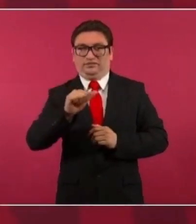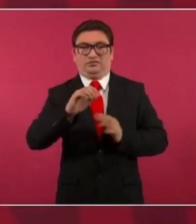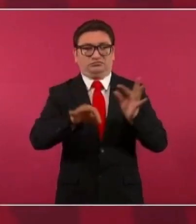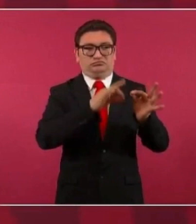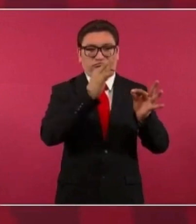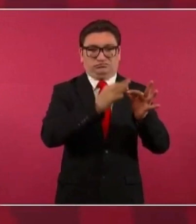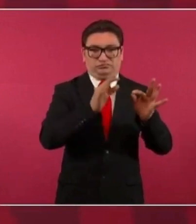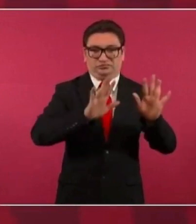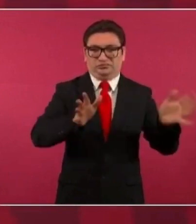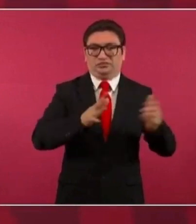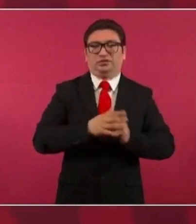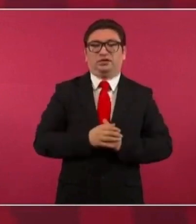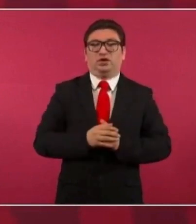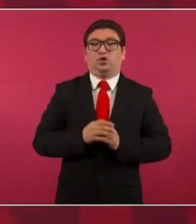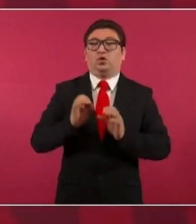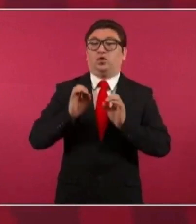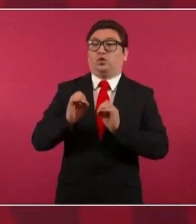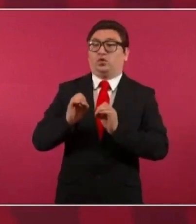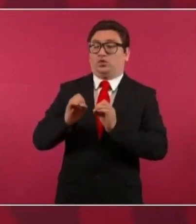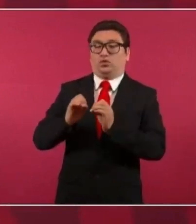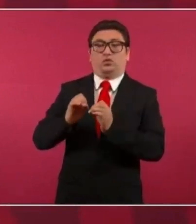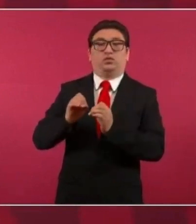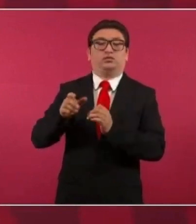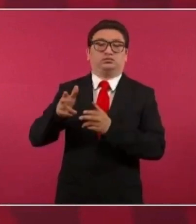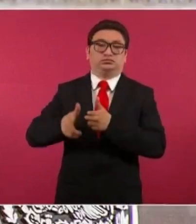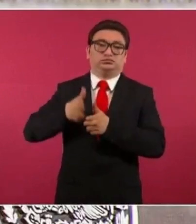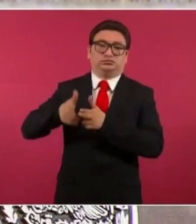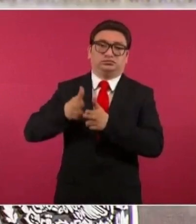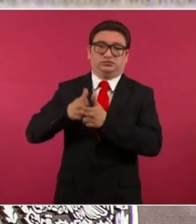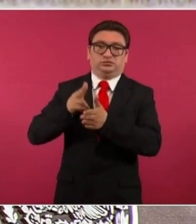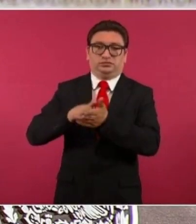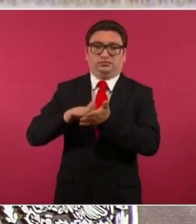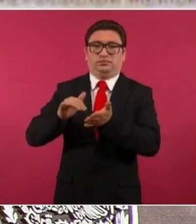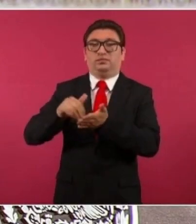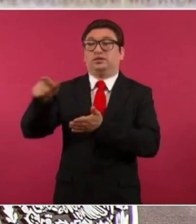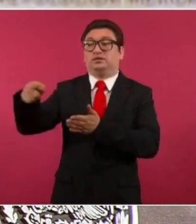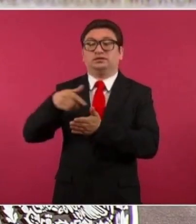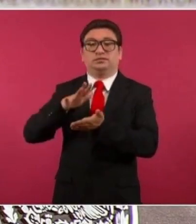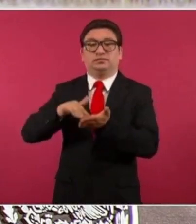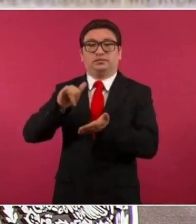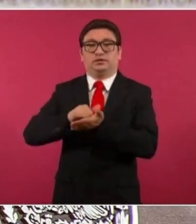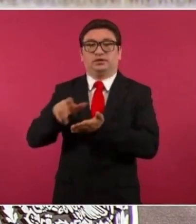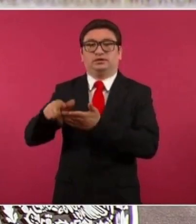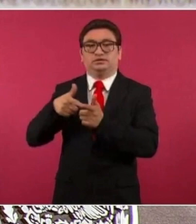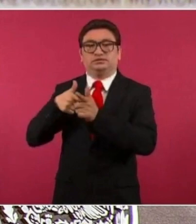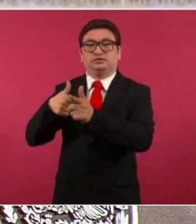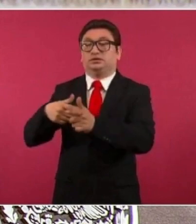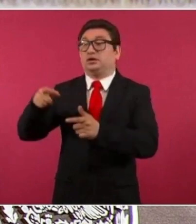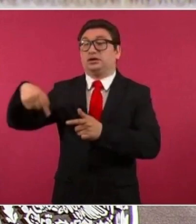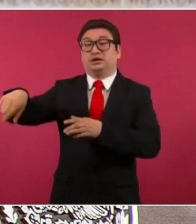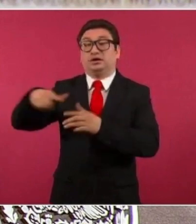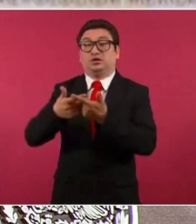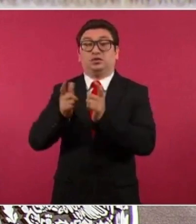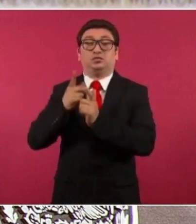construyendo el Tren Maya, que han llovido los amparos del bloque conservador,